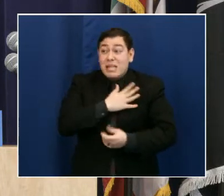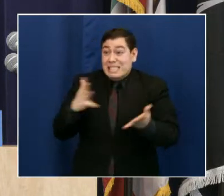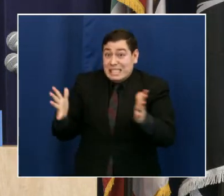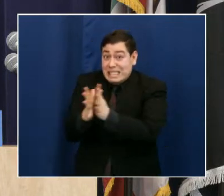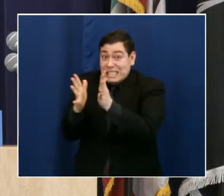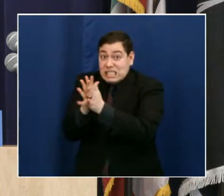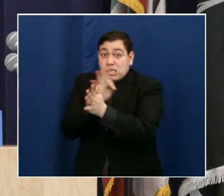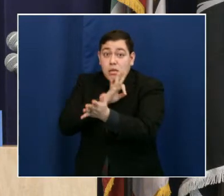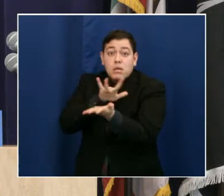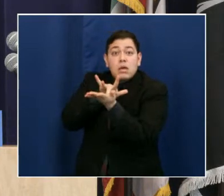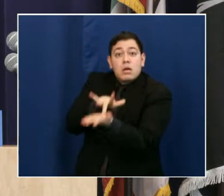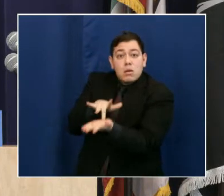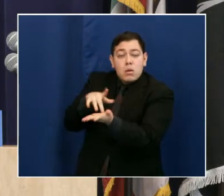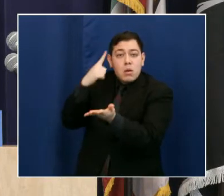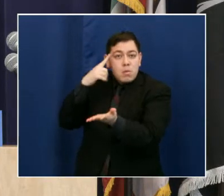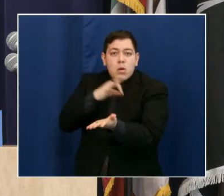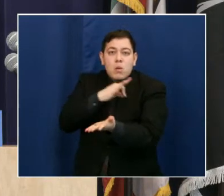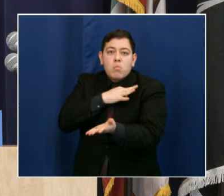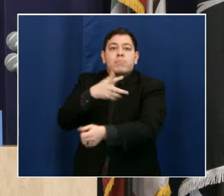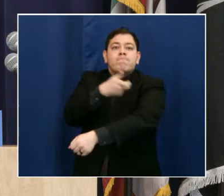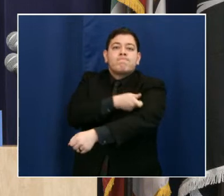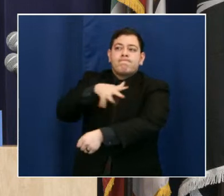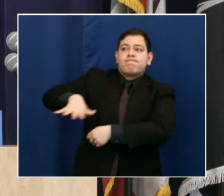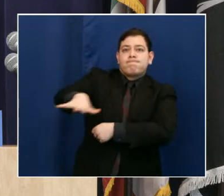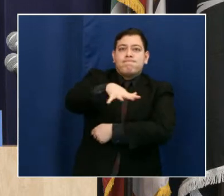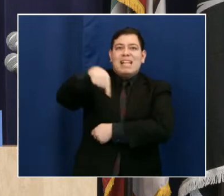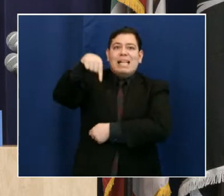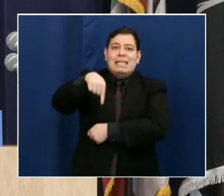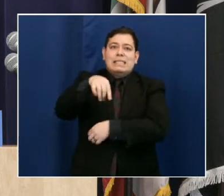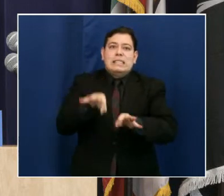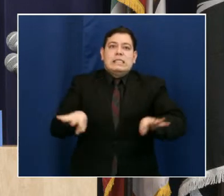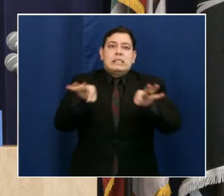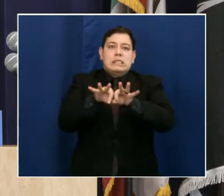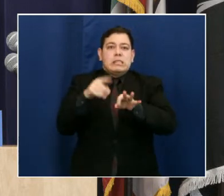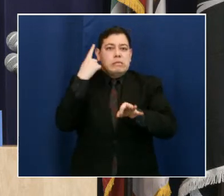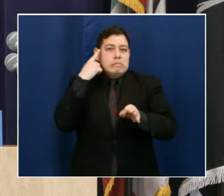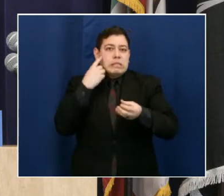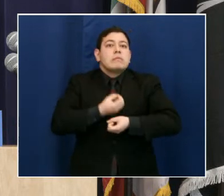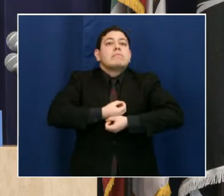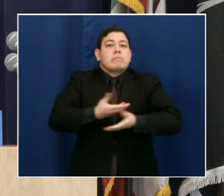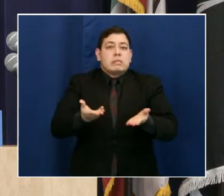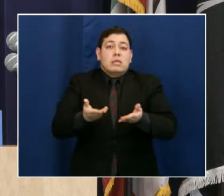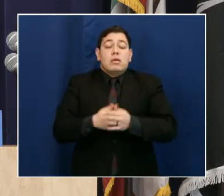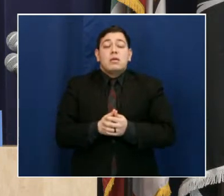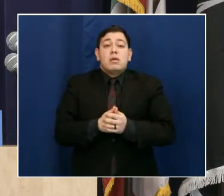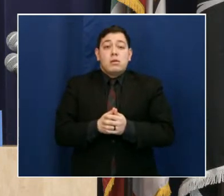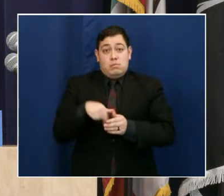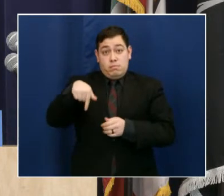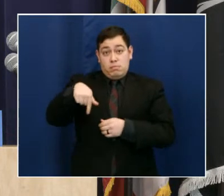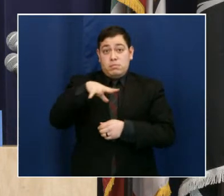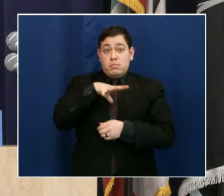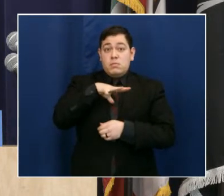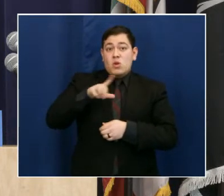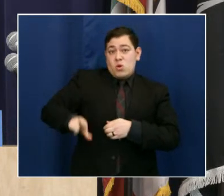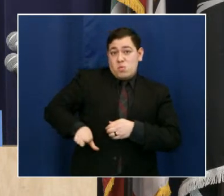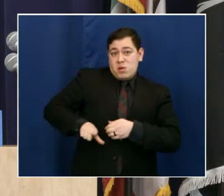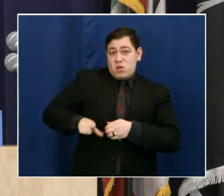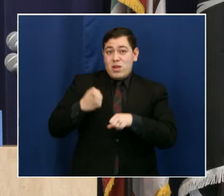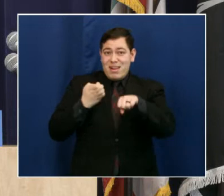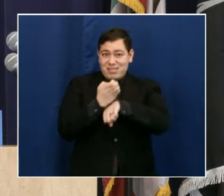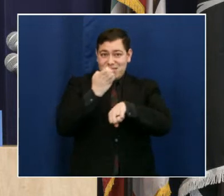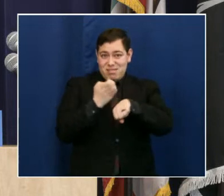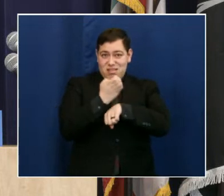poder dar las vacunas en nuestras comunidades. Hoy el gobierno del estado habló sobre